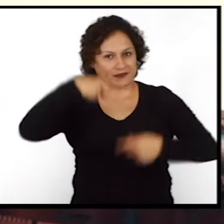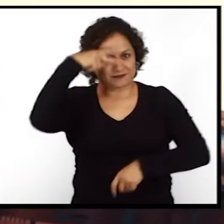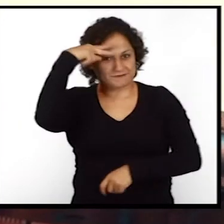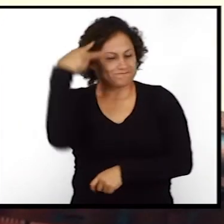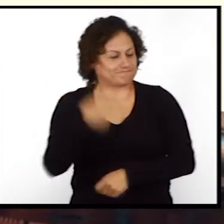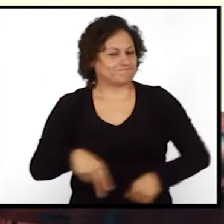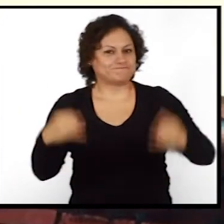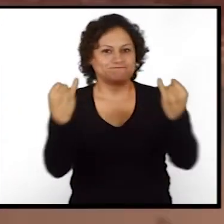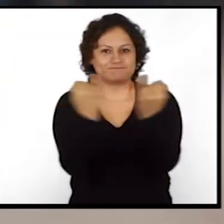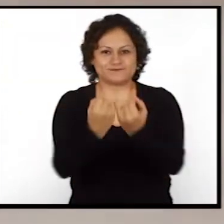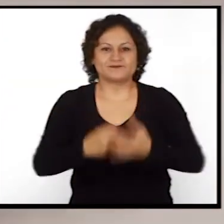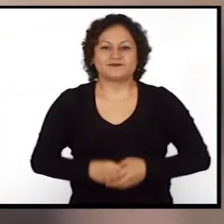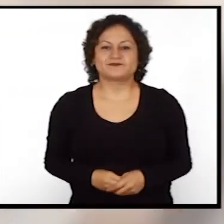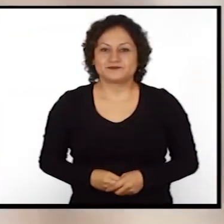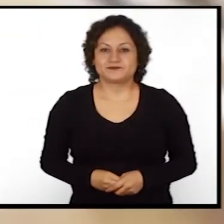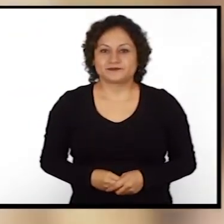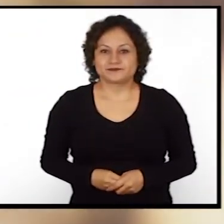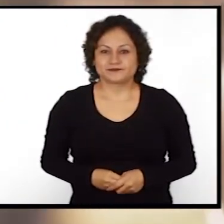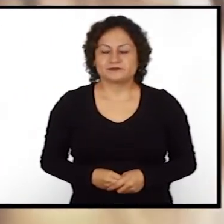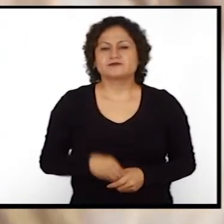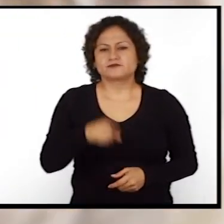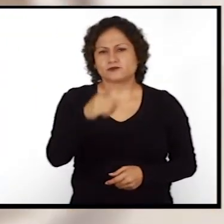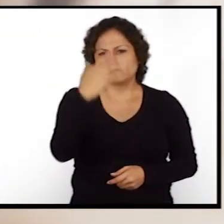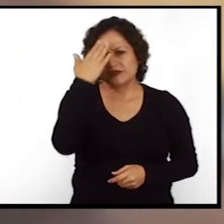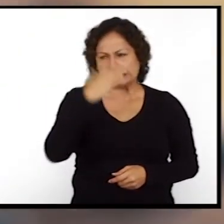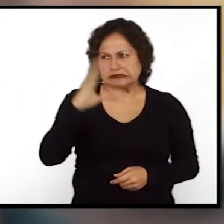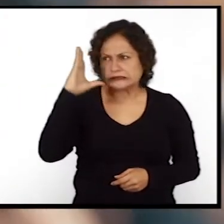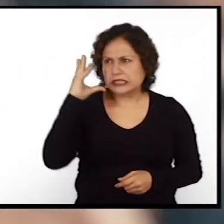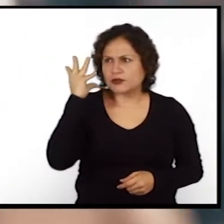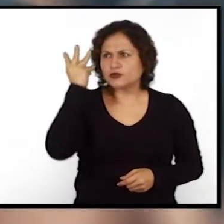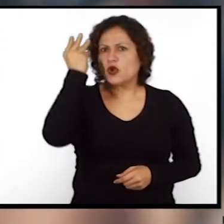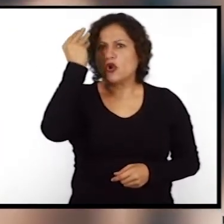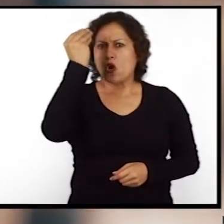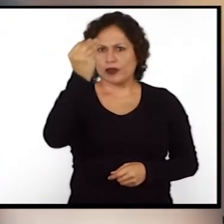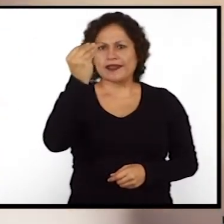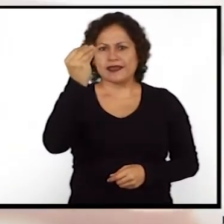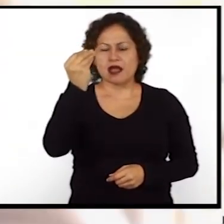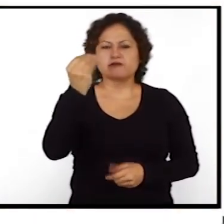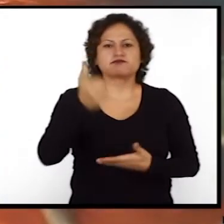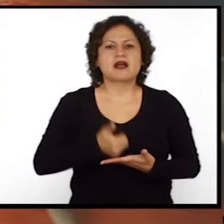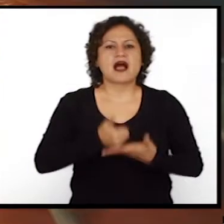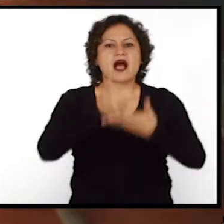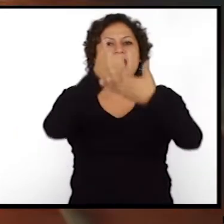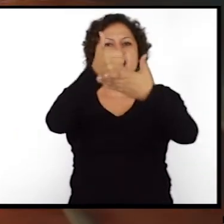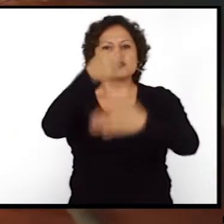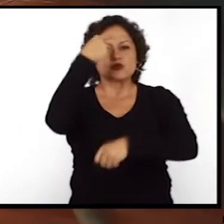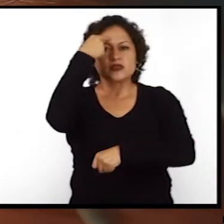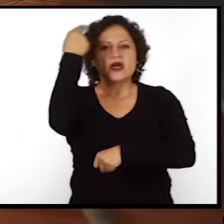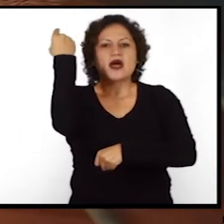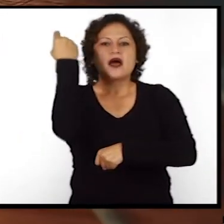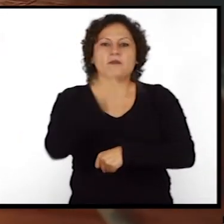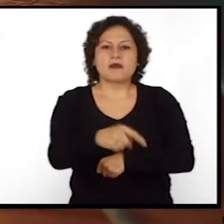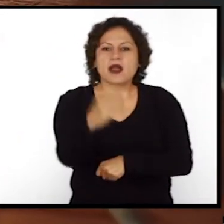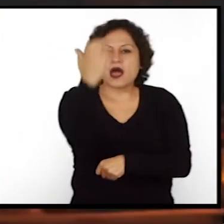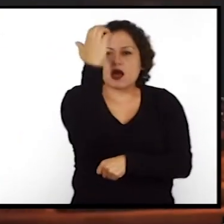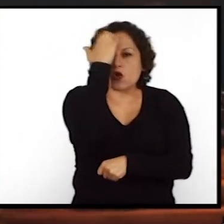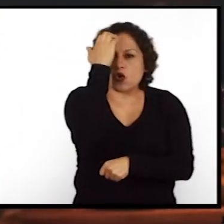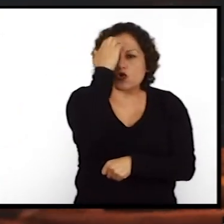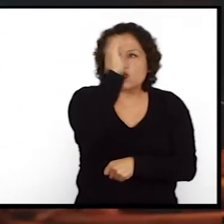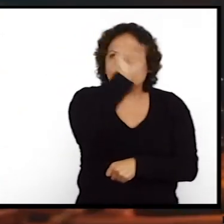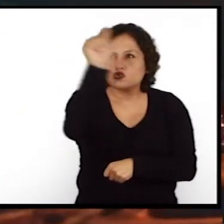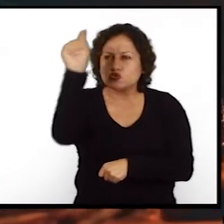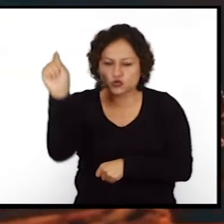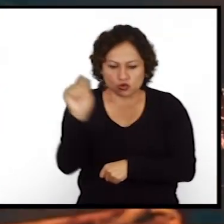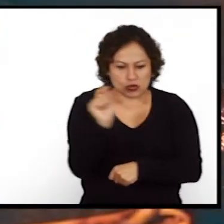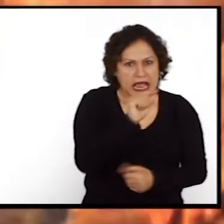gente. Vivir en el fascinante mundo digital de hoy nos permite crear experiencias que nos dan alcance a las